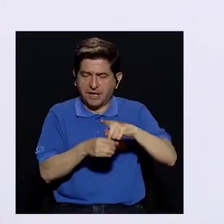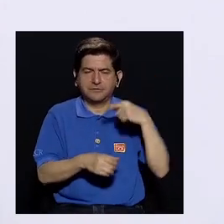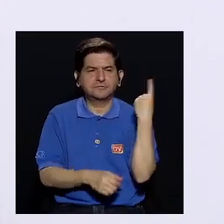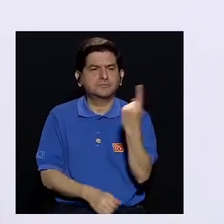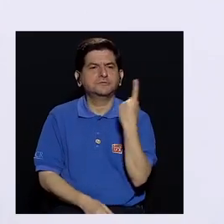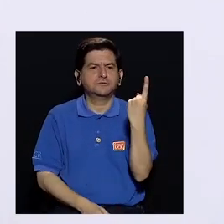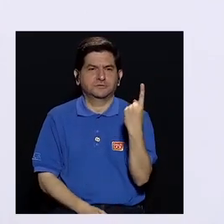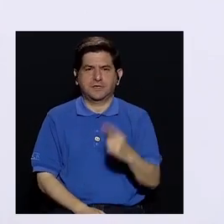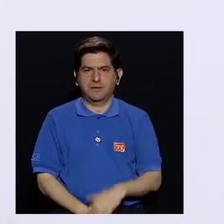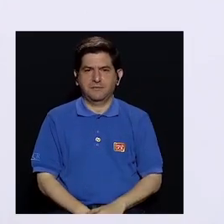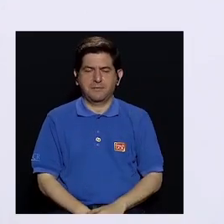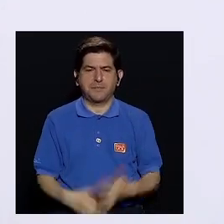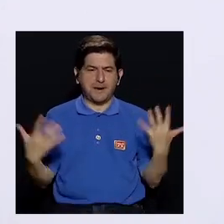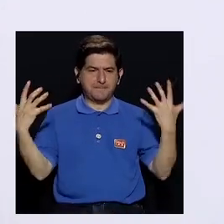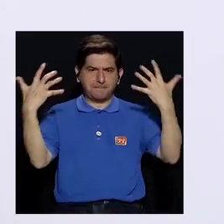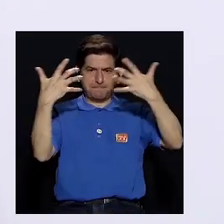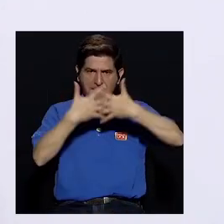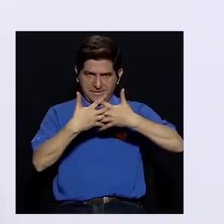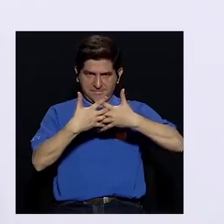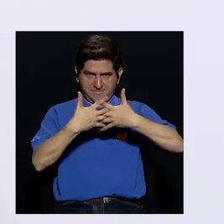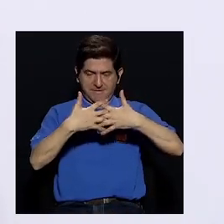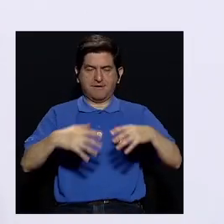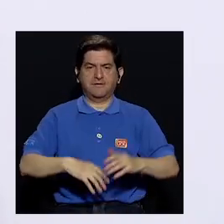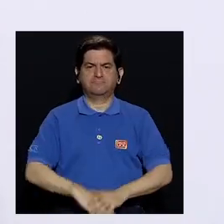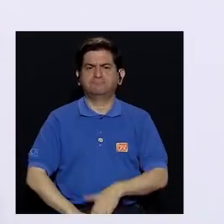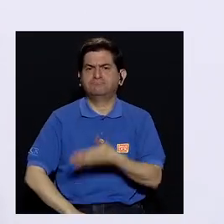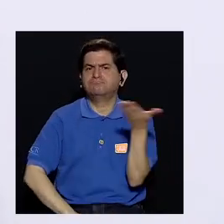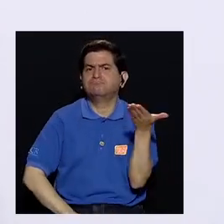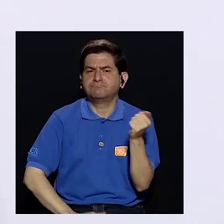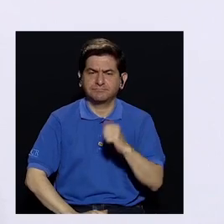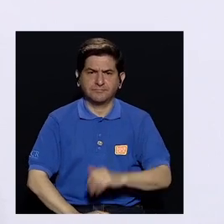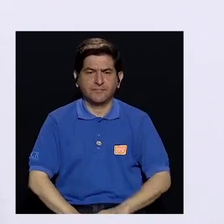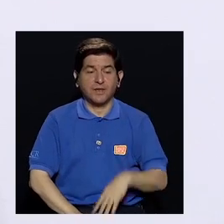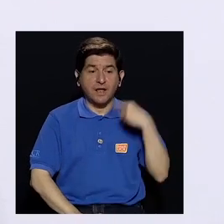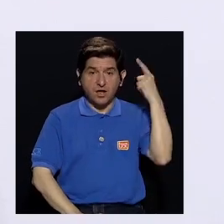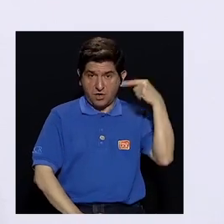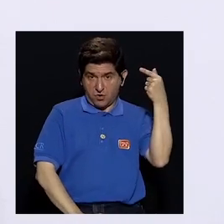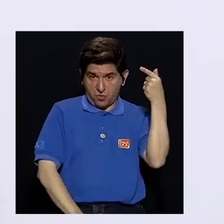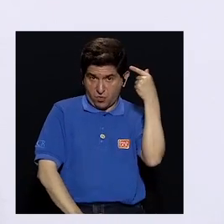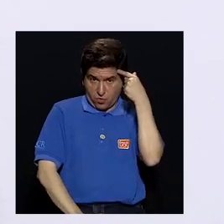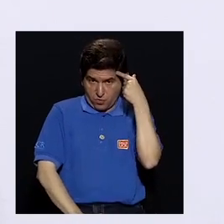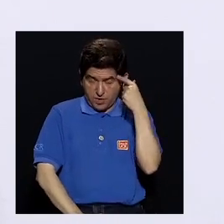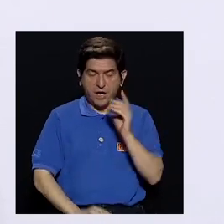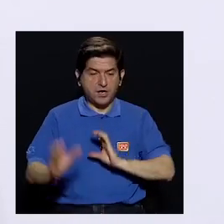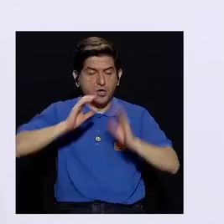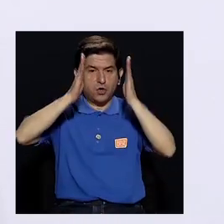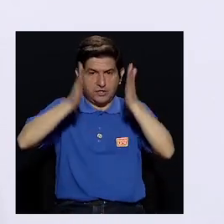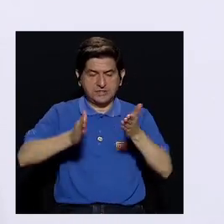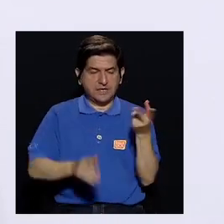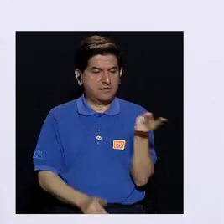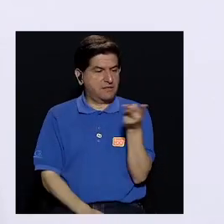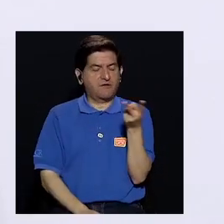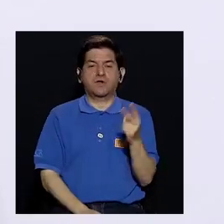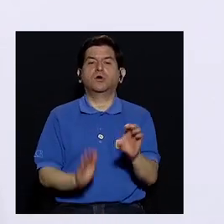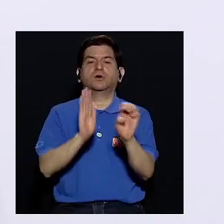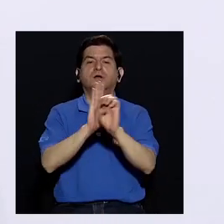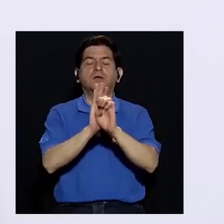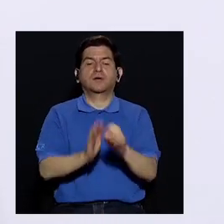de gobiernos de representantes de gobierno siempre fue una mezcla de